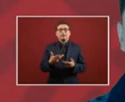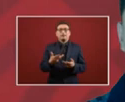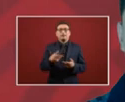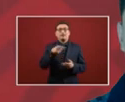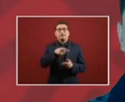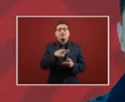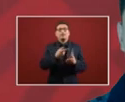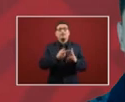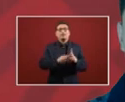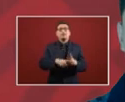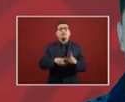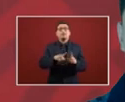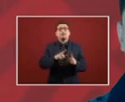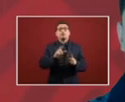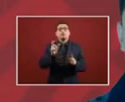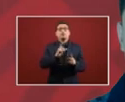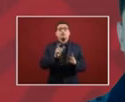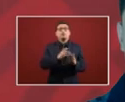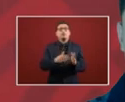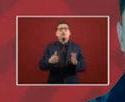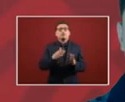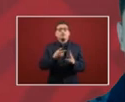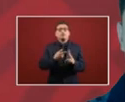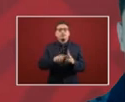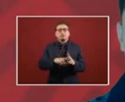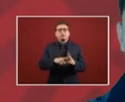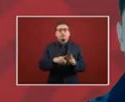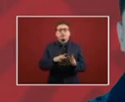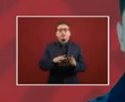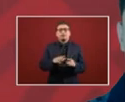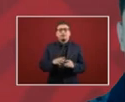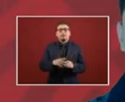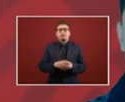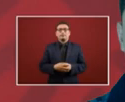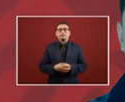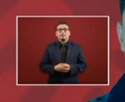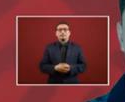esto empezó a las 3.